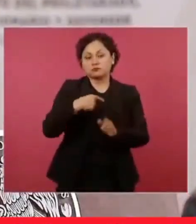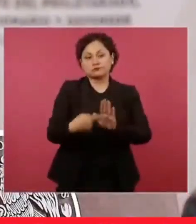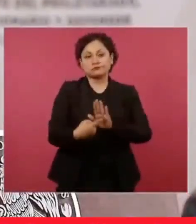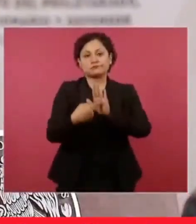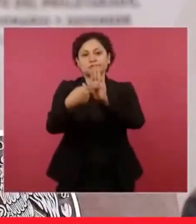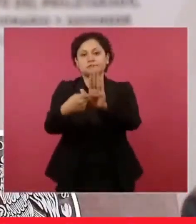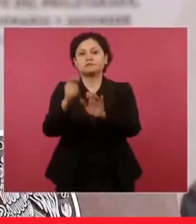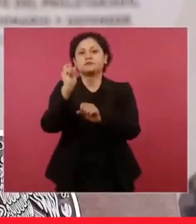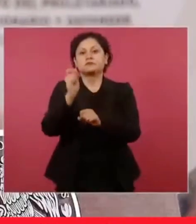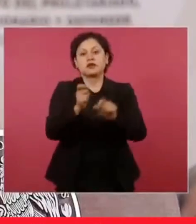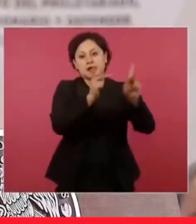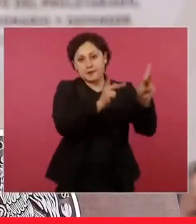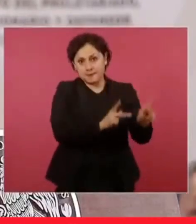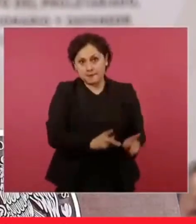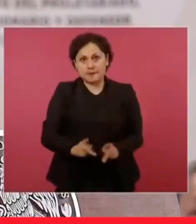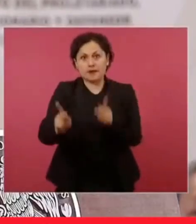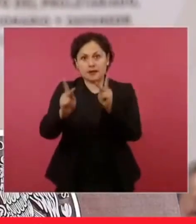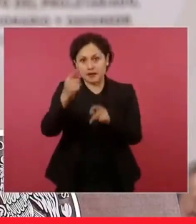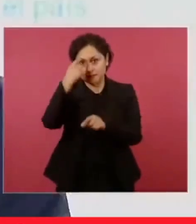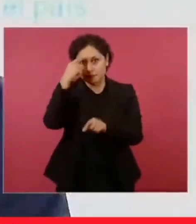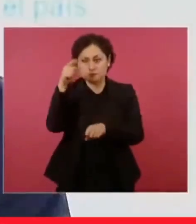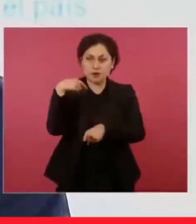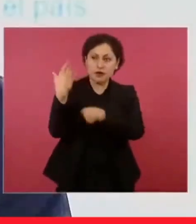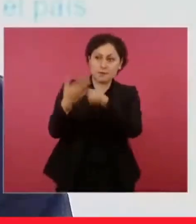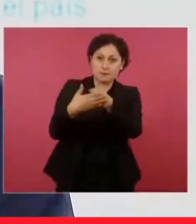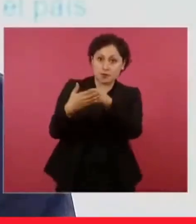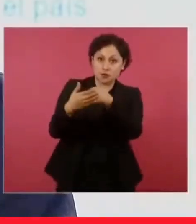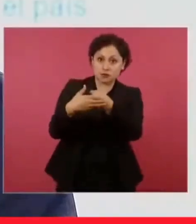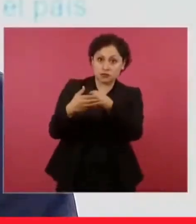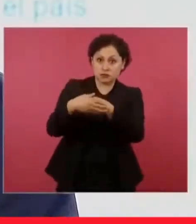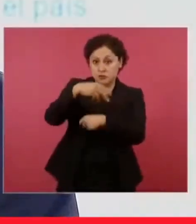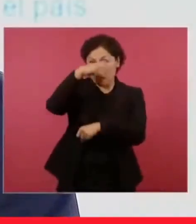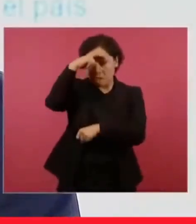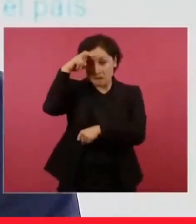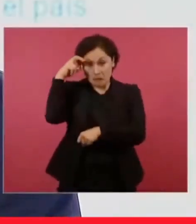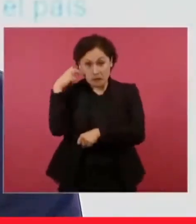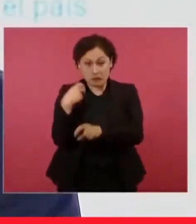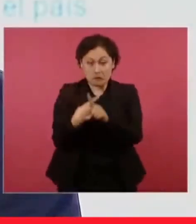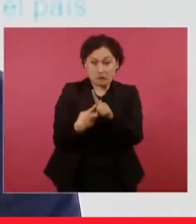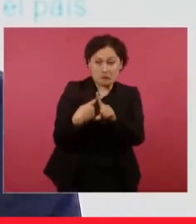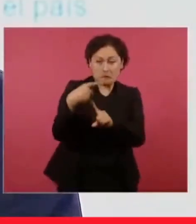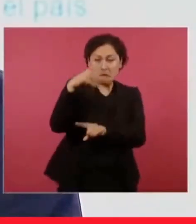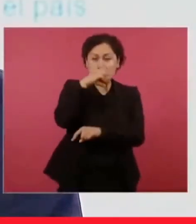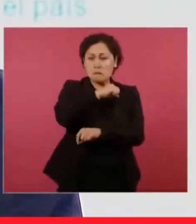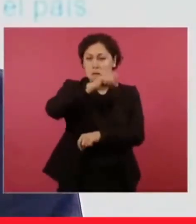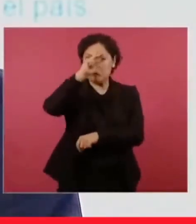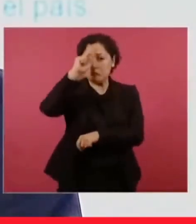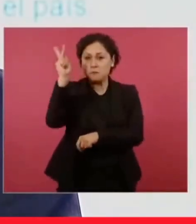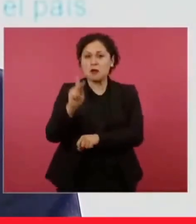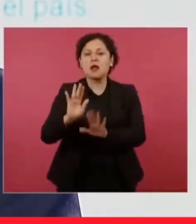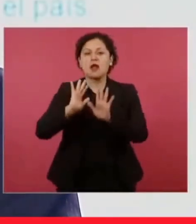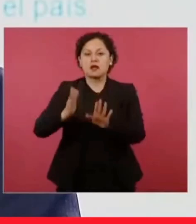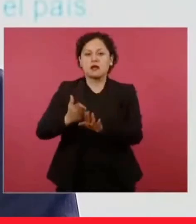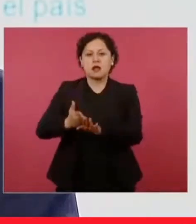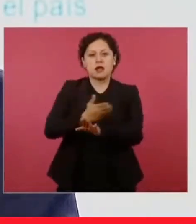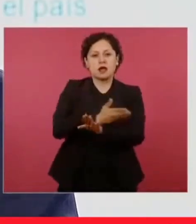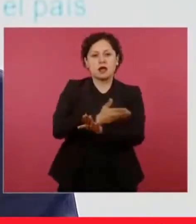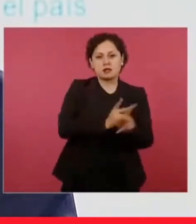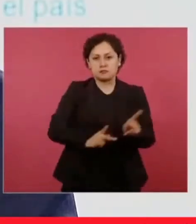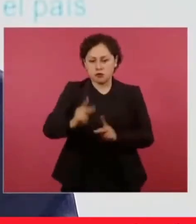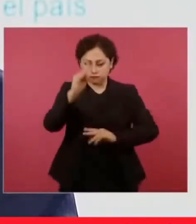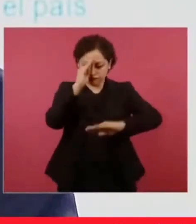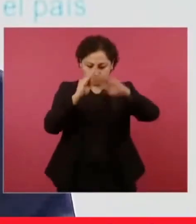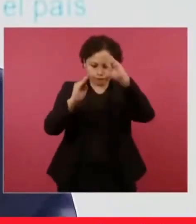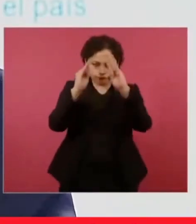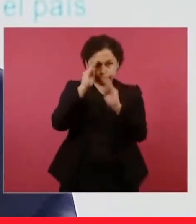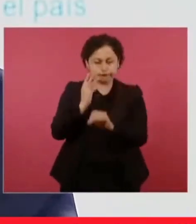el mantenimiento de unidades generadoras previendo las altas temperaturas durante el verano. Algunas de estas unidades que se encontraban en mantenimiento, se vio la